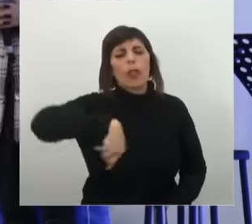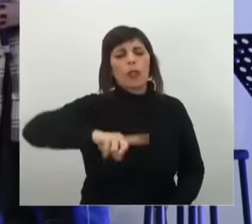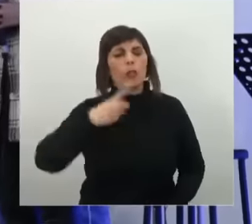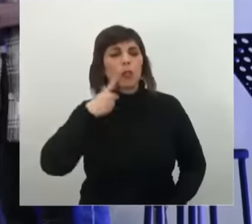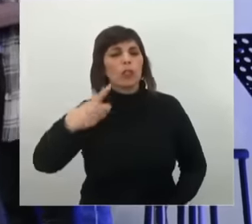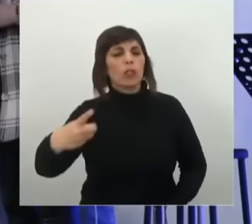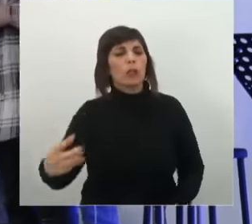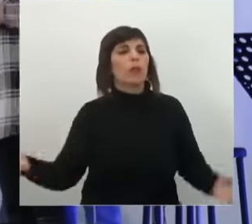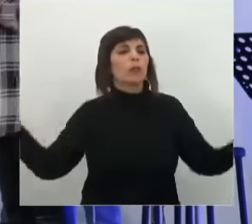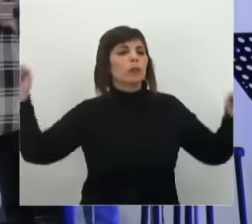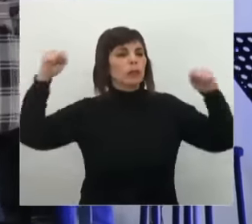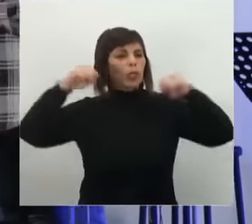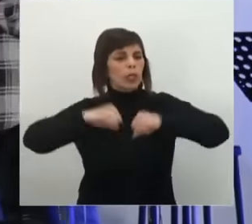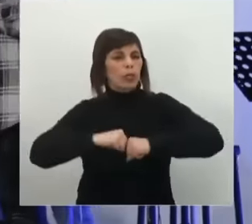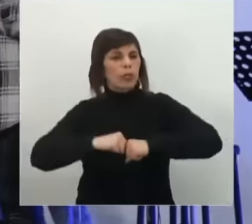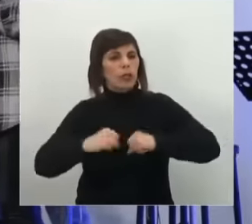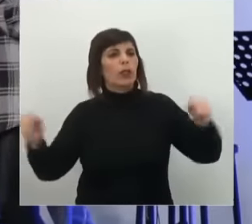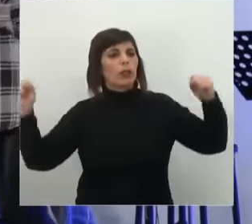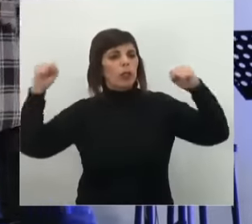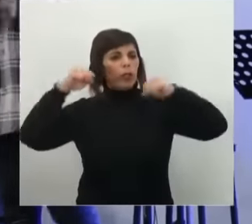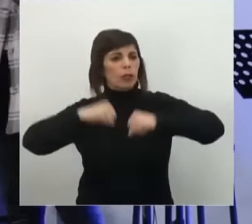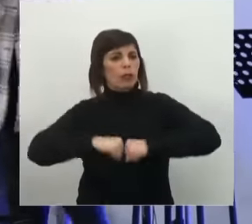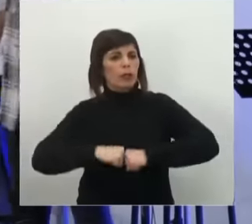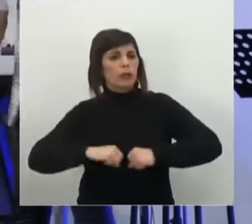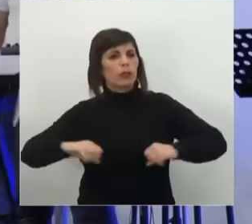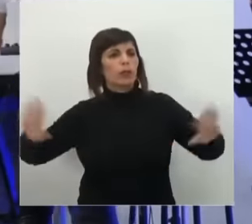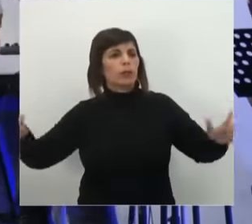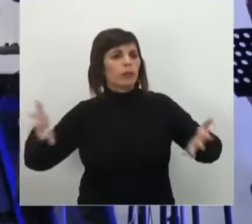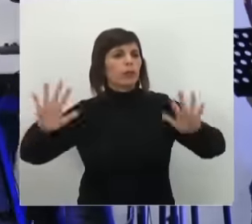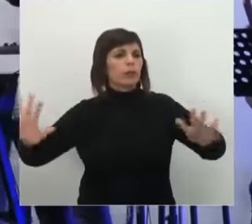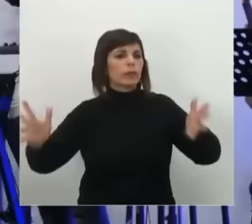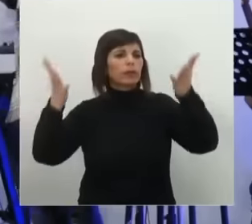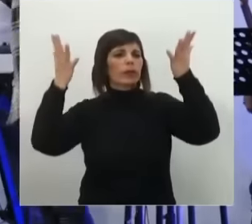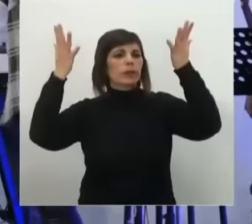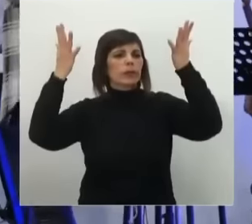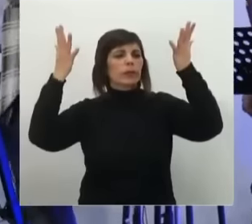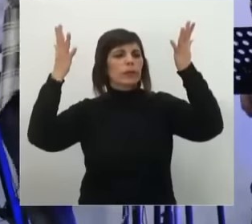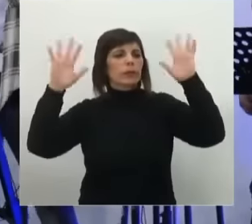queridos Amén y amén aleluya